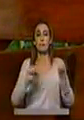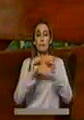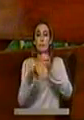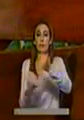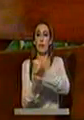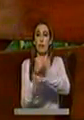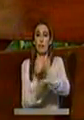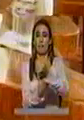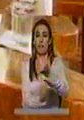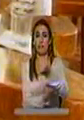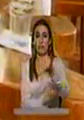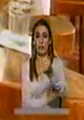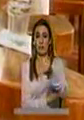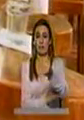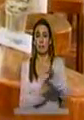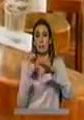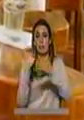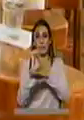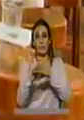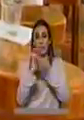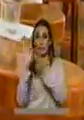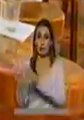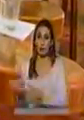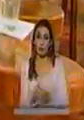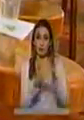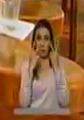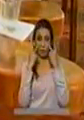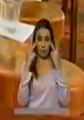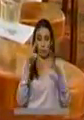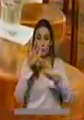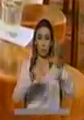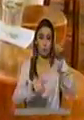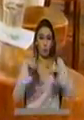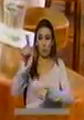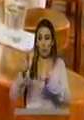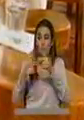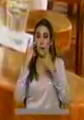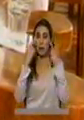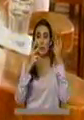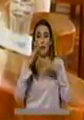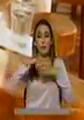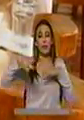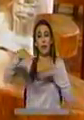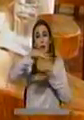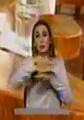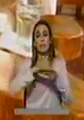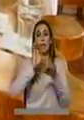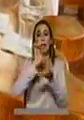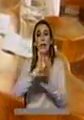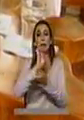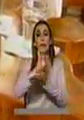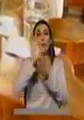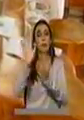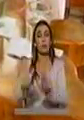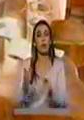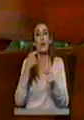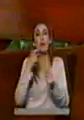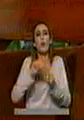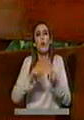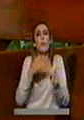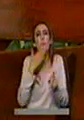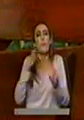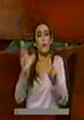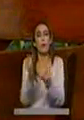tema turístico en nuestro país? Tenemos una variedad de atractivos al interior del territorio ecuatoriano, pero ¿cómo lograr que